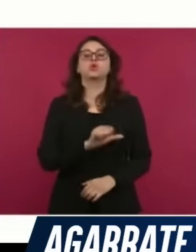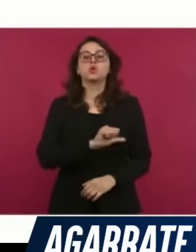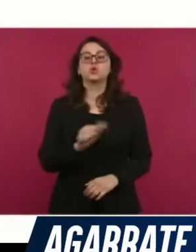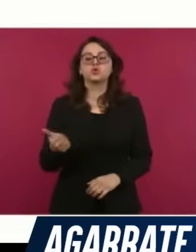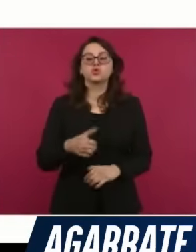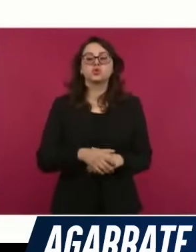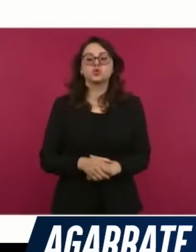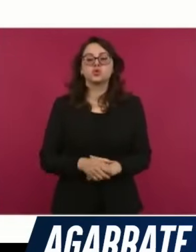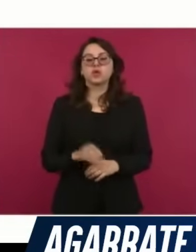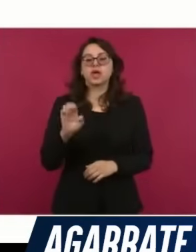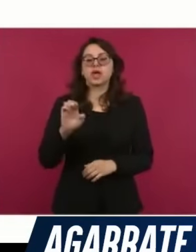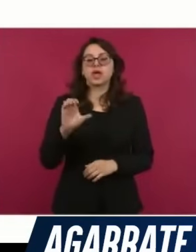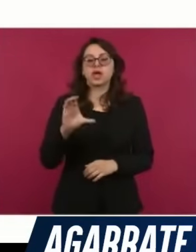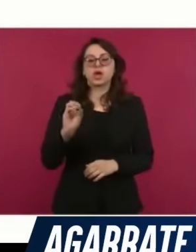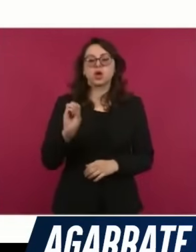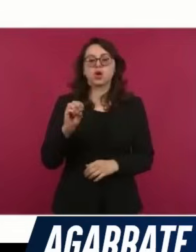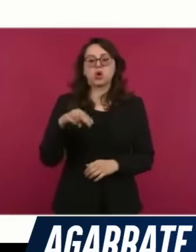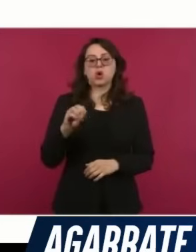El economista.